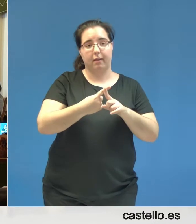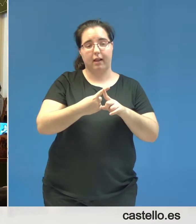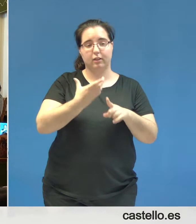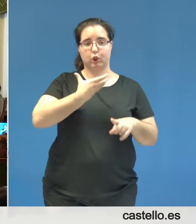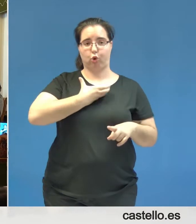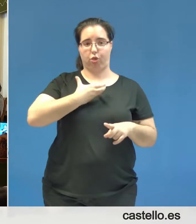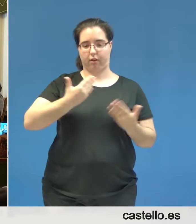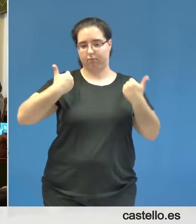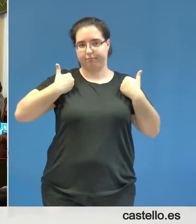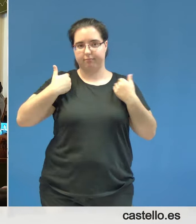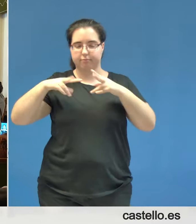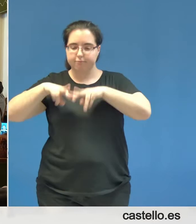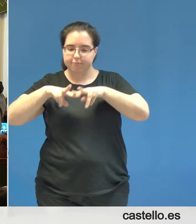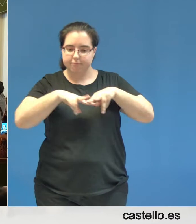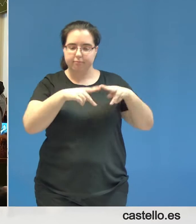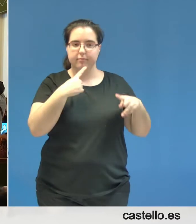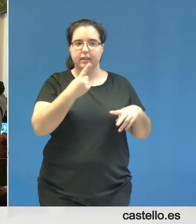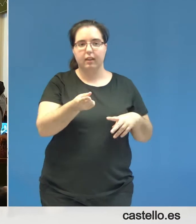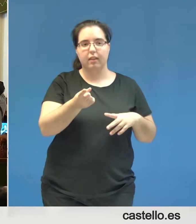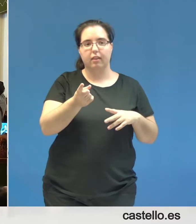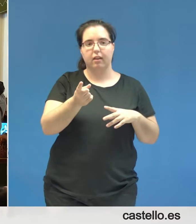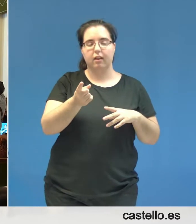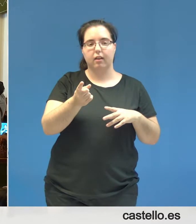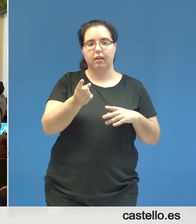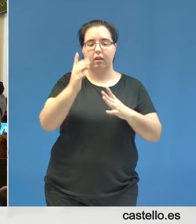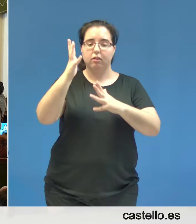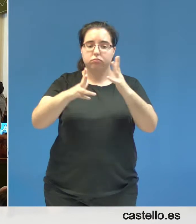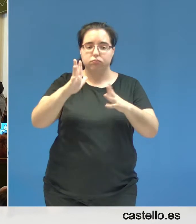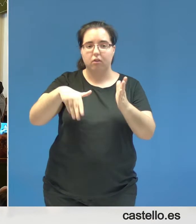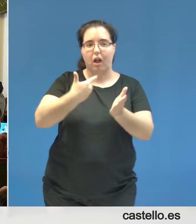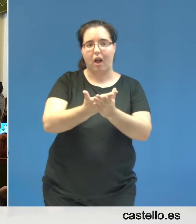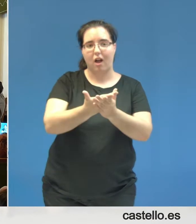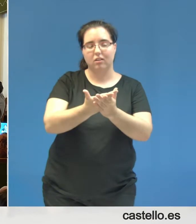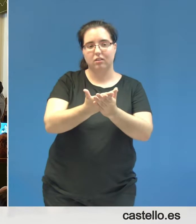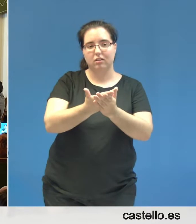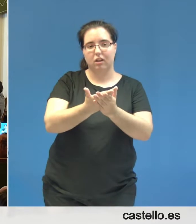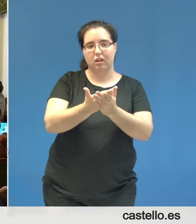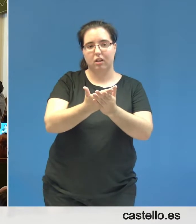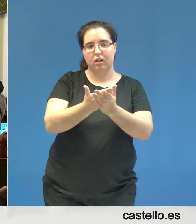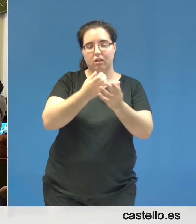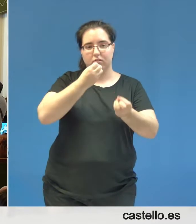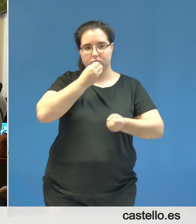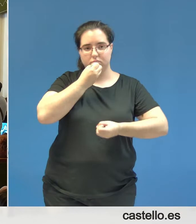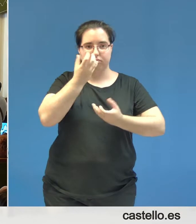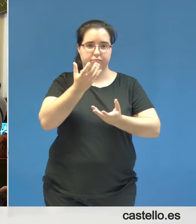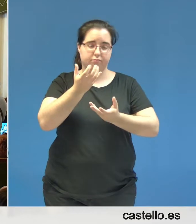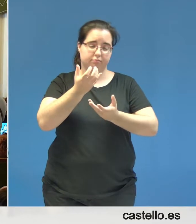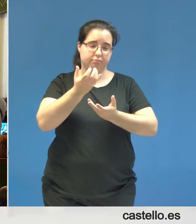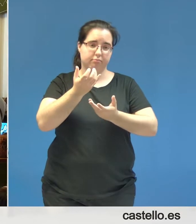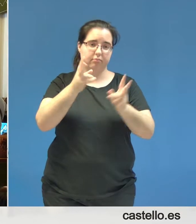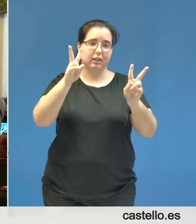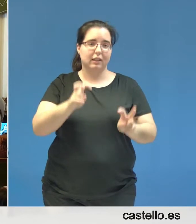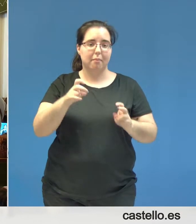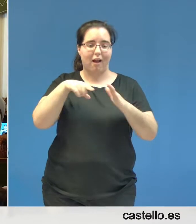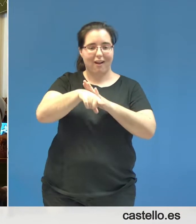consideró pertinente no someter a aprobación esta comprobación del inventario, en tanto se procedería a la informatización de la gestión patrimonial a través de una